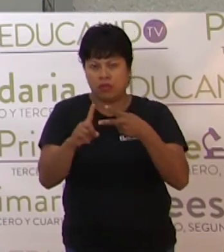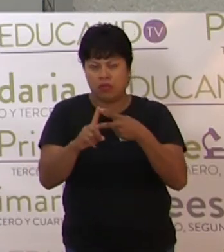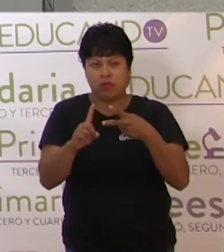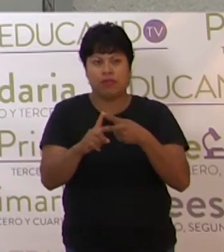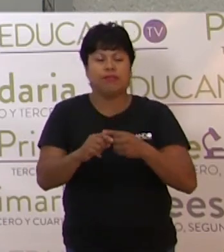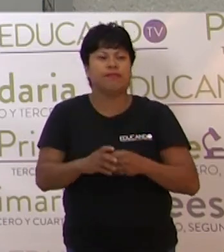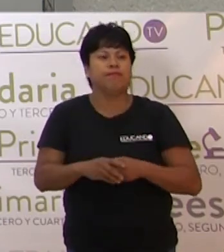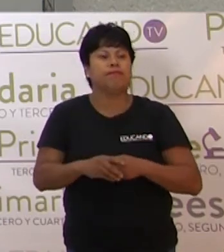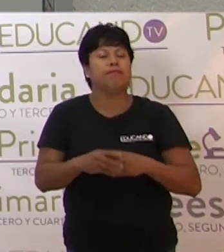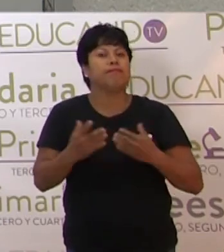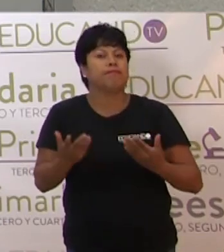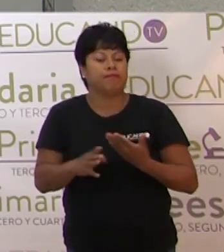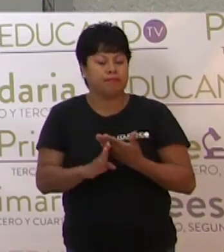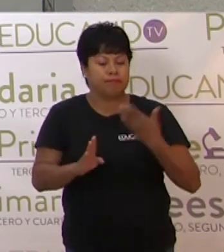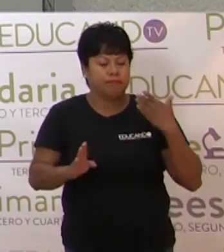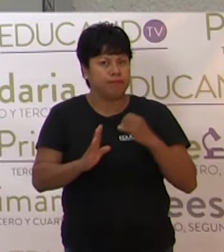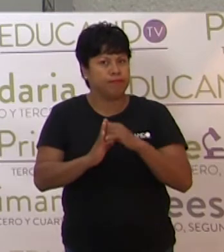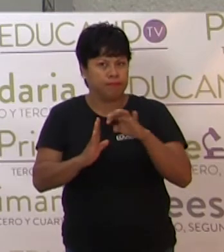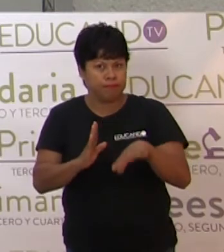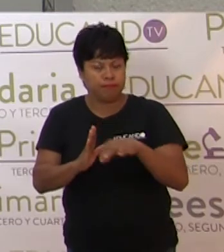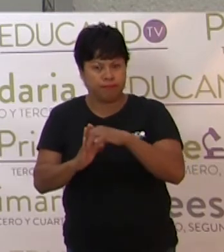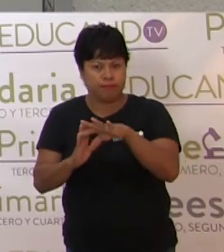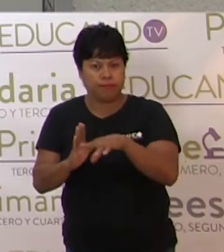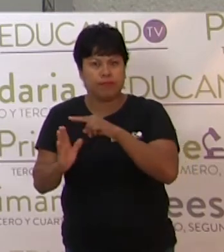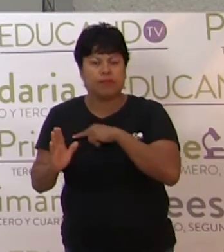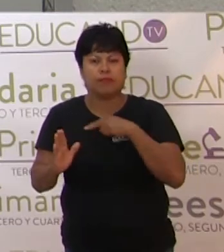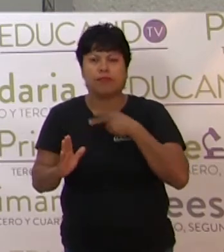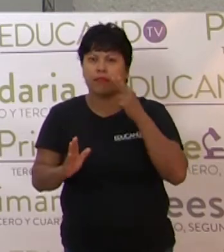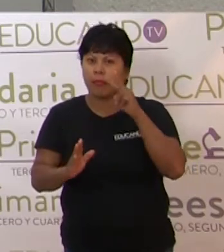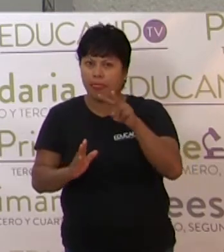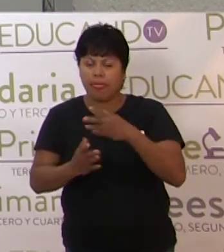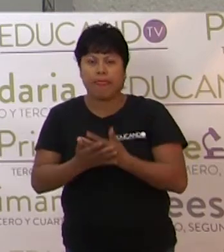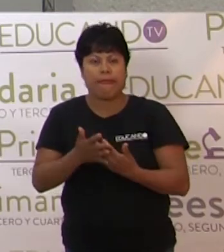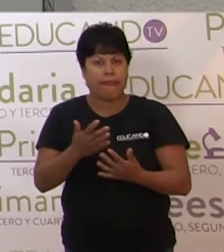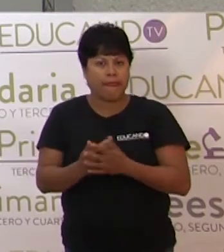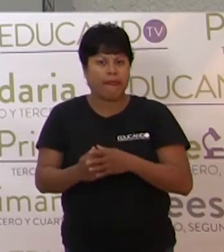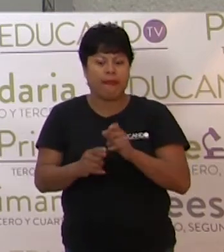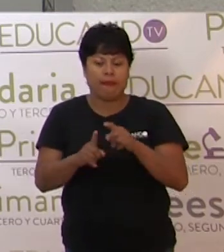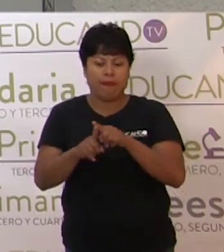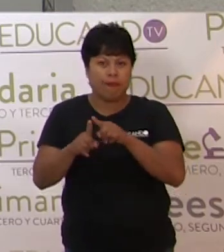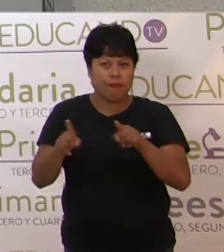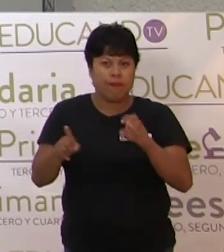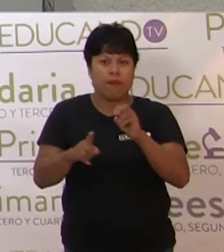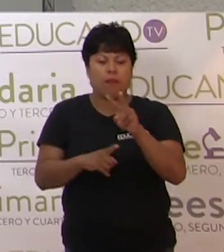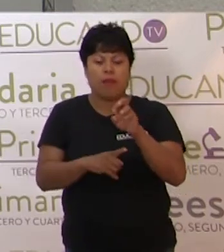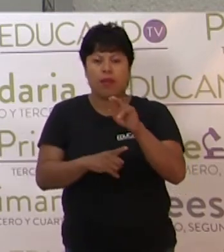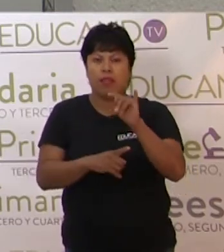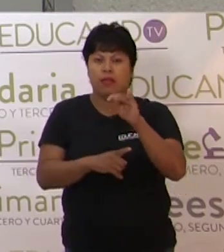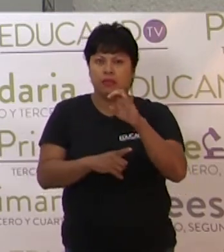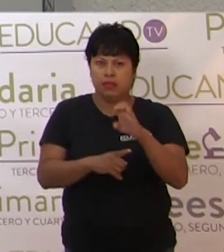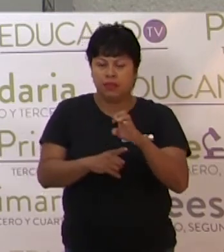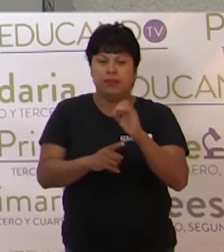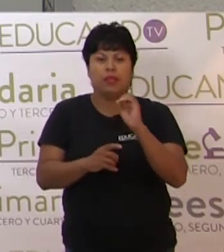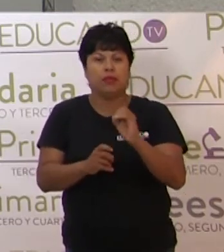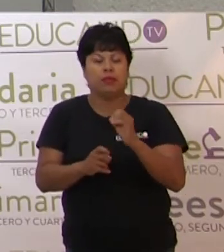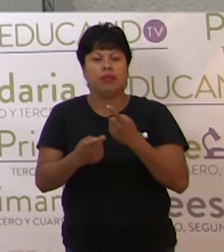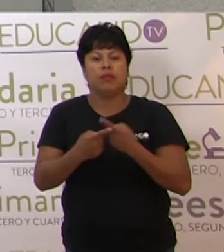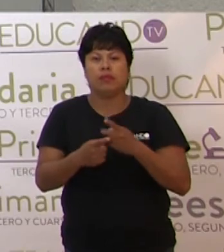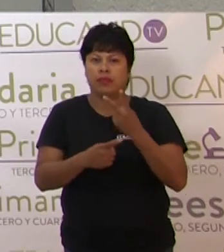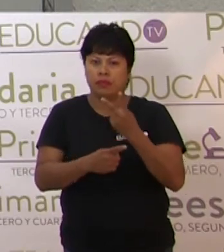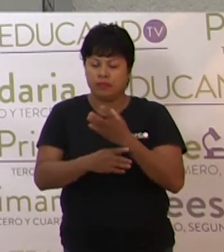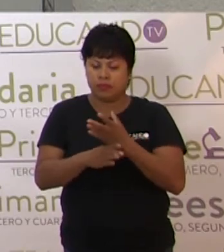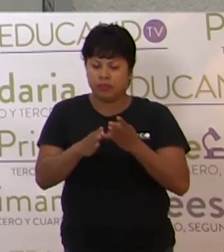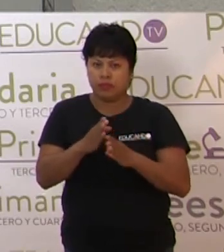los ejemplos anteriores tuvimos que analizar el segmento o el vértice no olas o las dos cosas